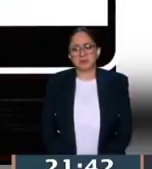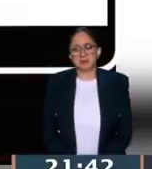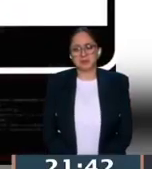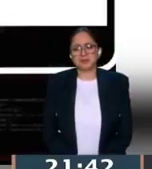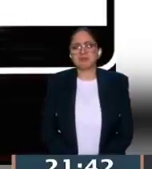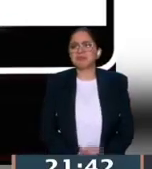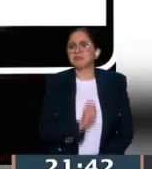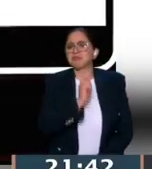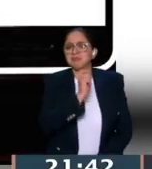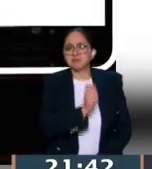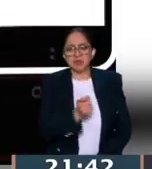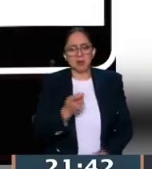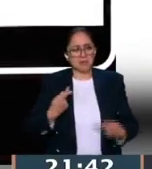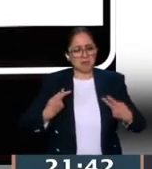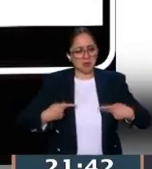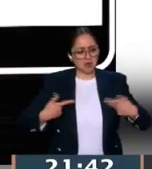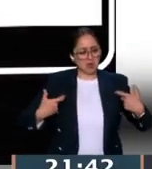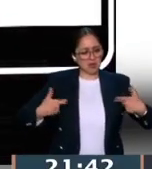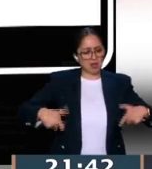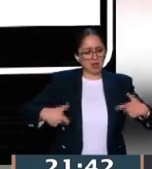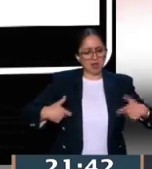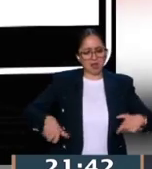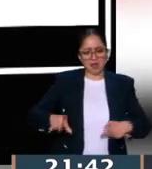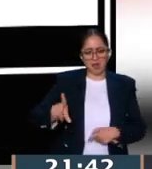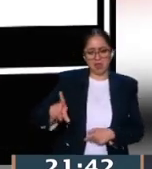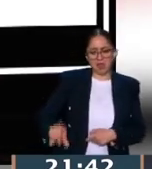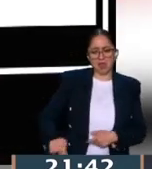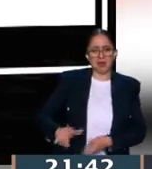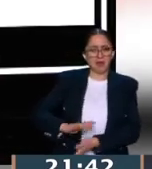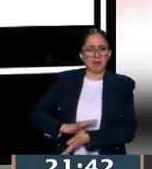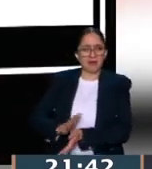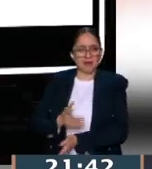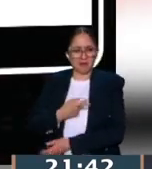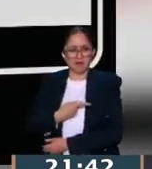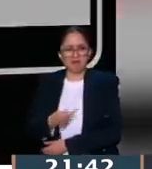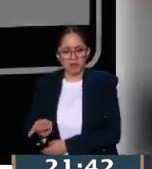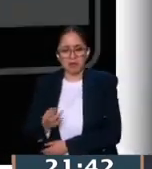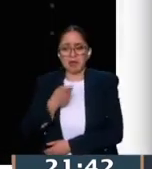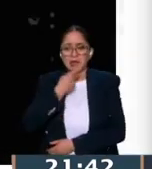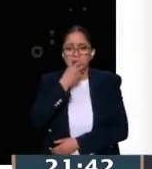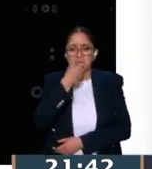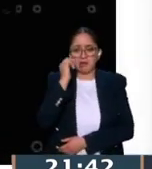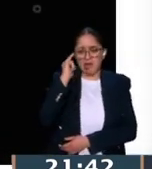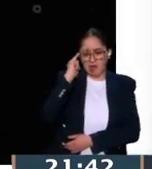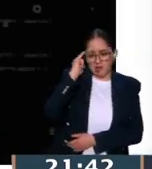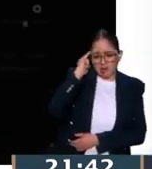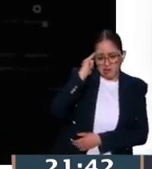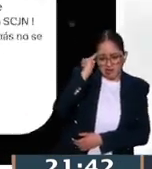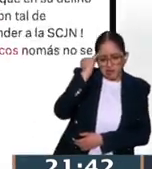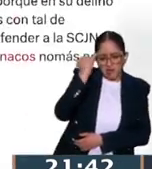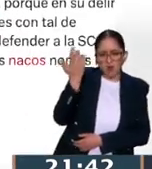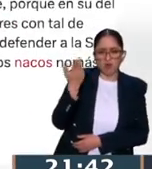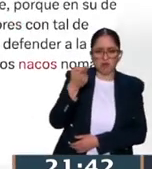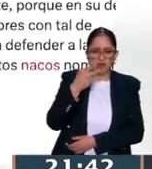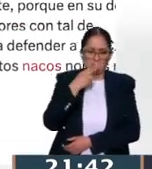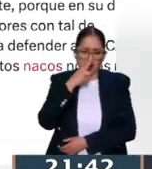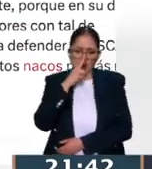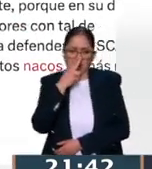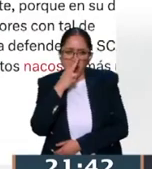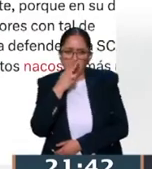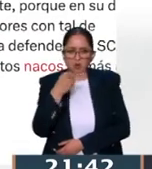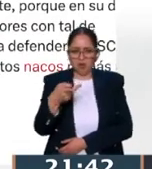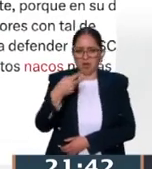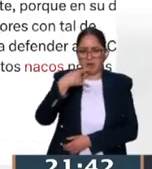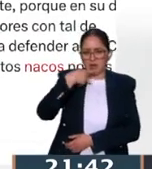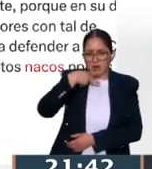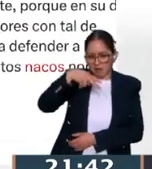1. Clasismo y racismo. Con calificativos como indios pata rajada, nacos,